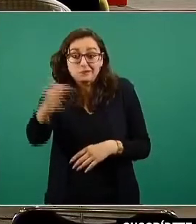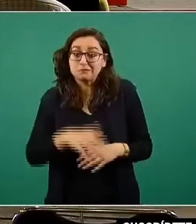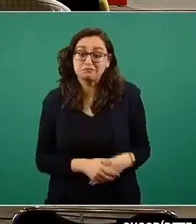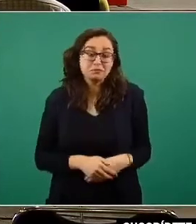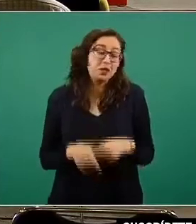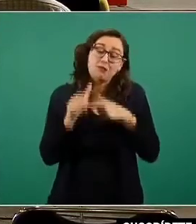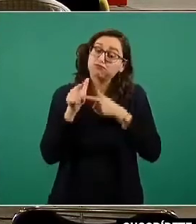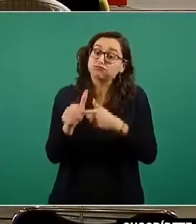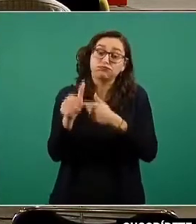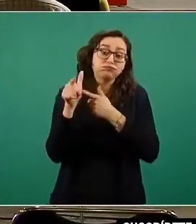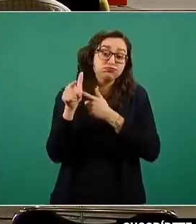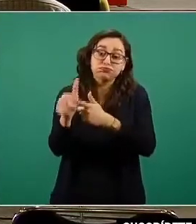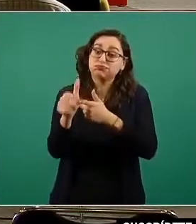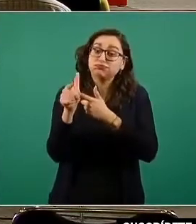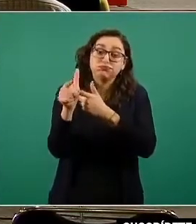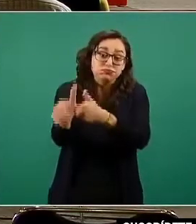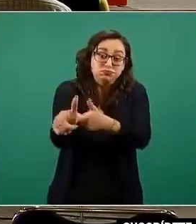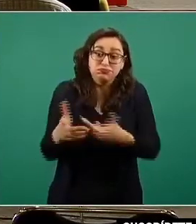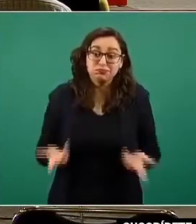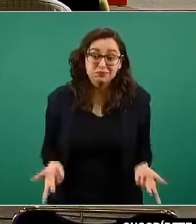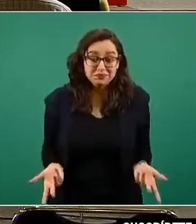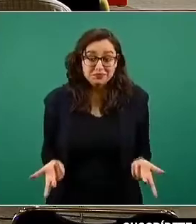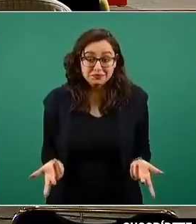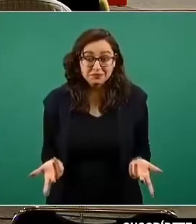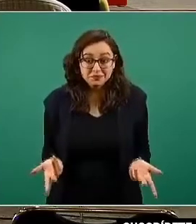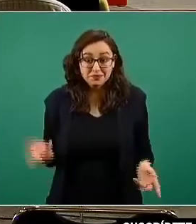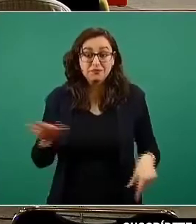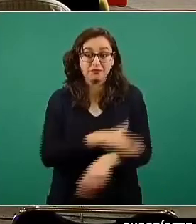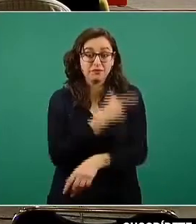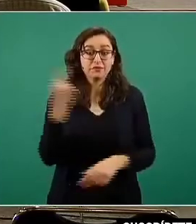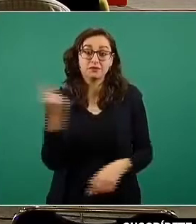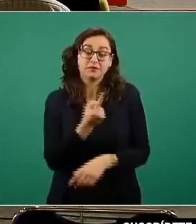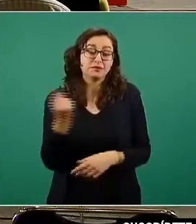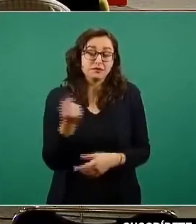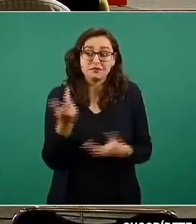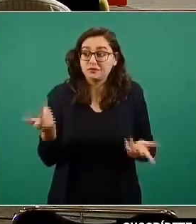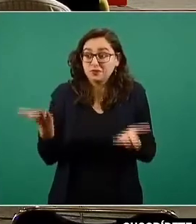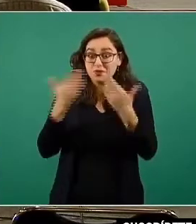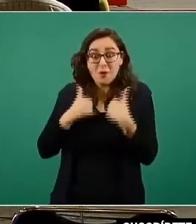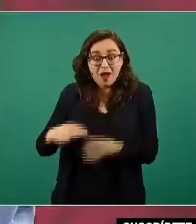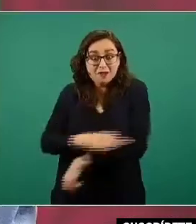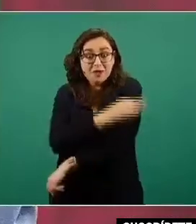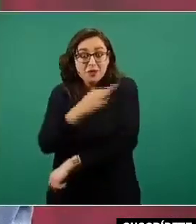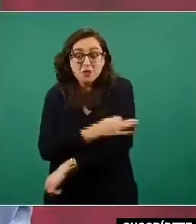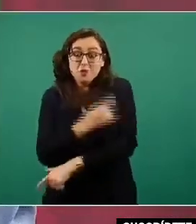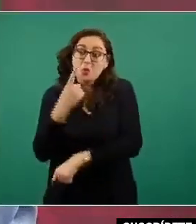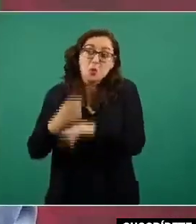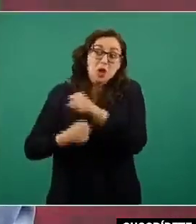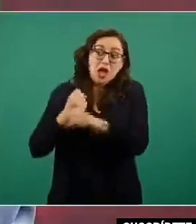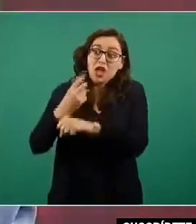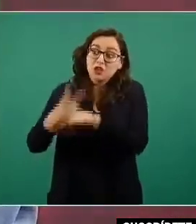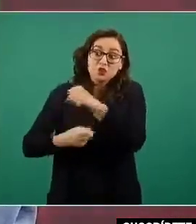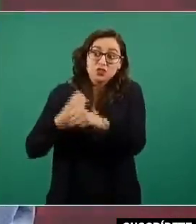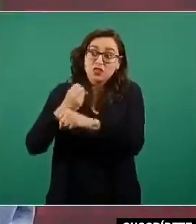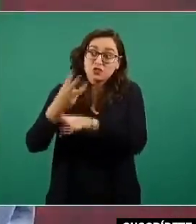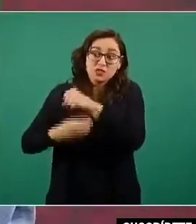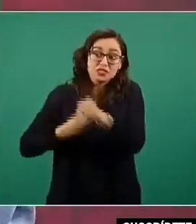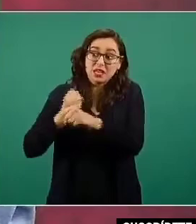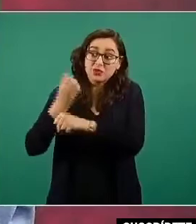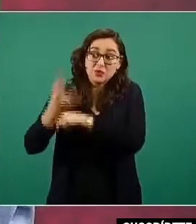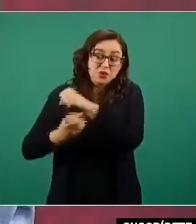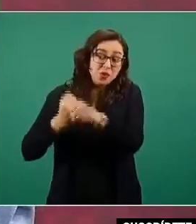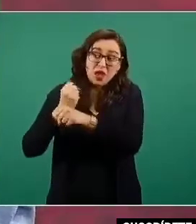puede predecir, pero en principio es de manera sostenida. 1 año, 2 años, 3 años, 4